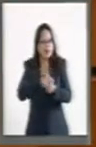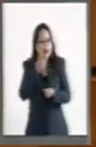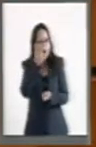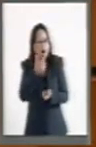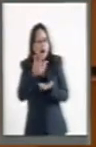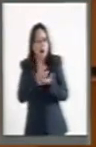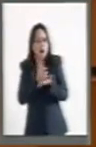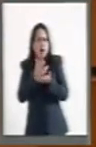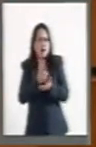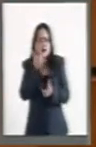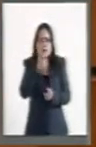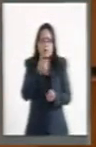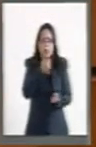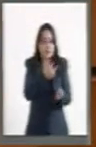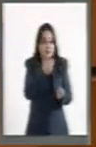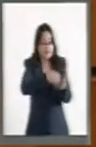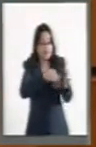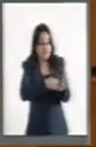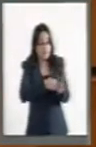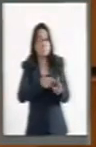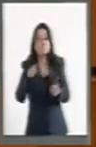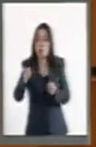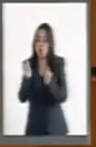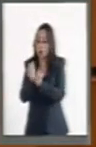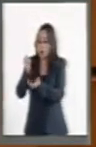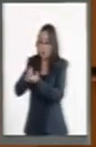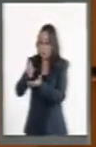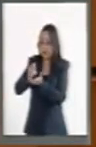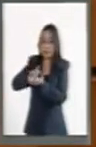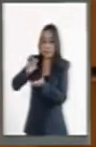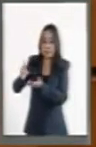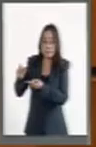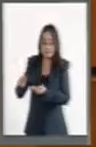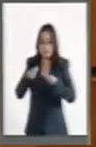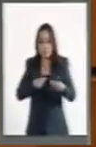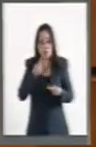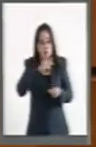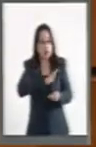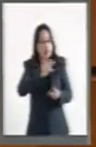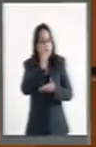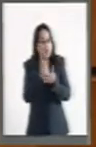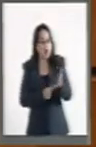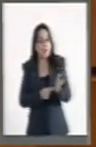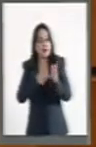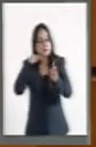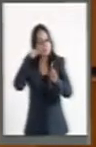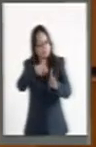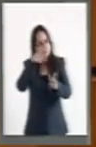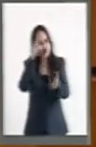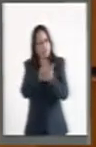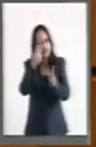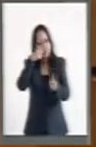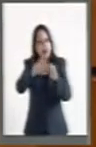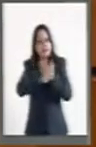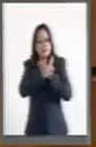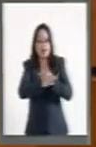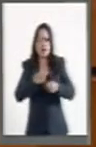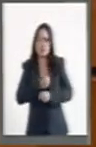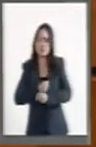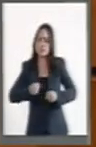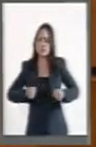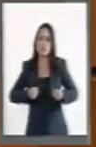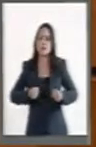toda esta escasez para poder financiar programas dirigidos a la prevención de la